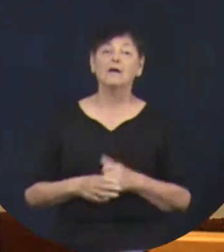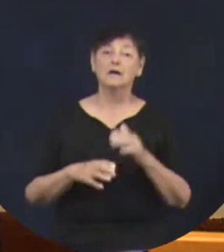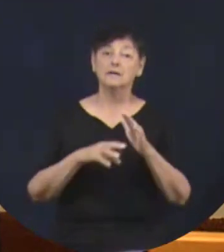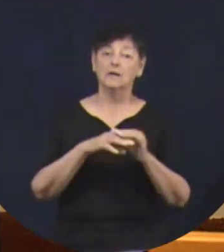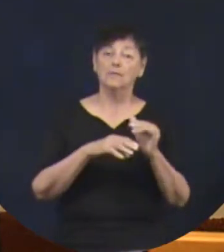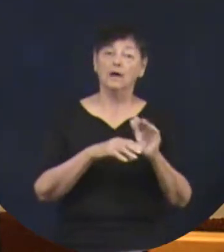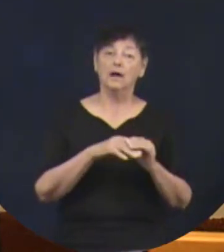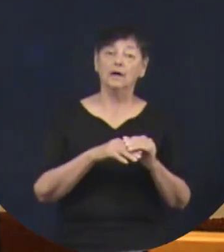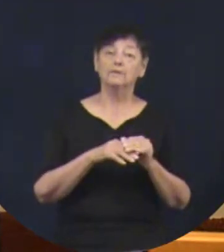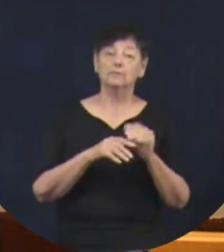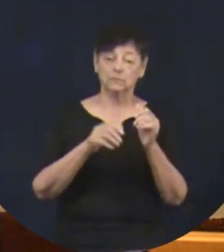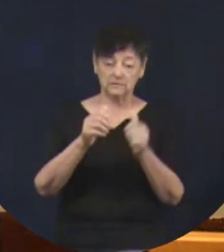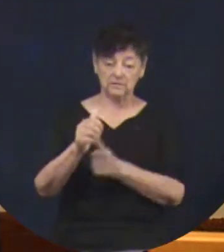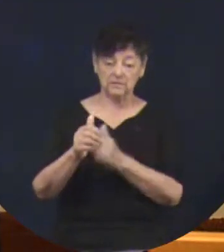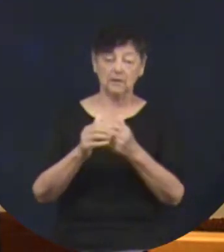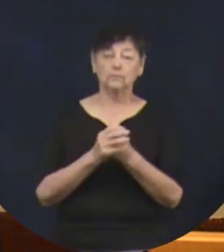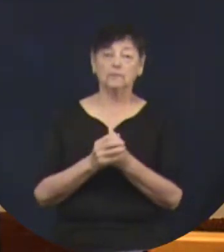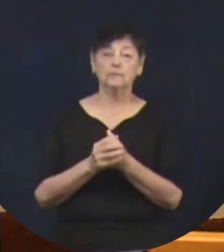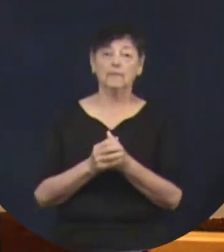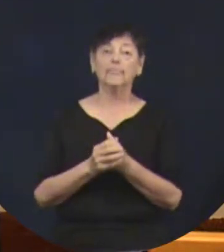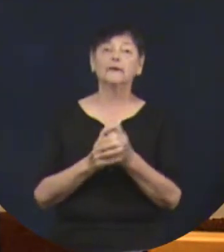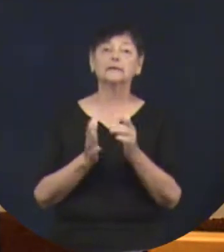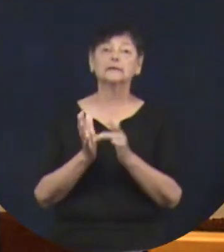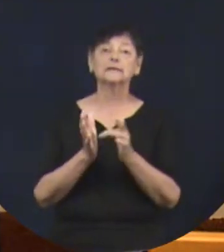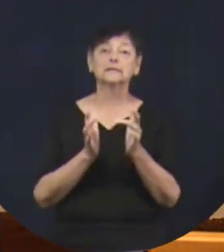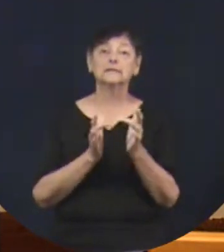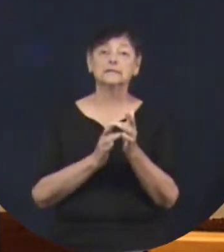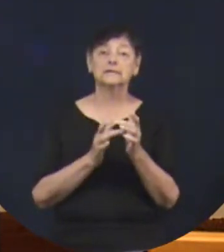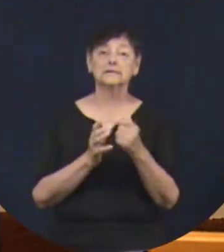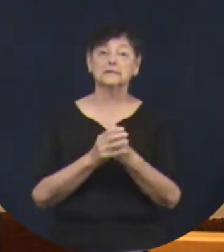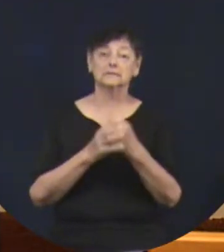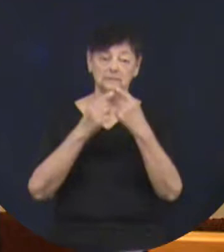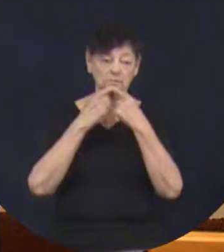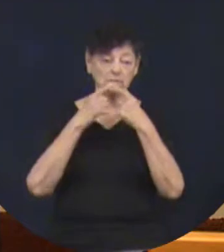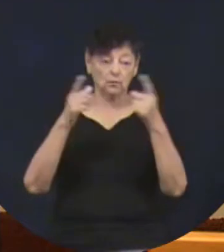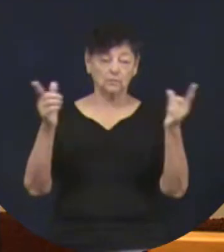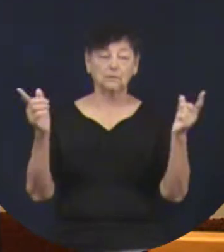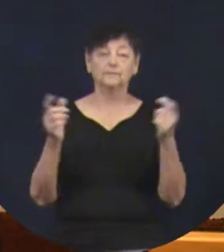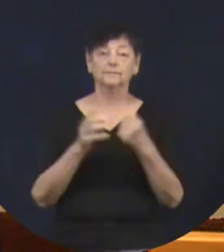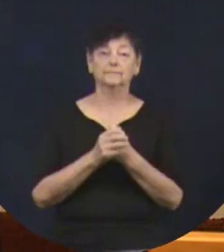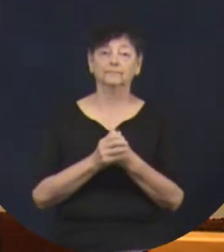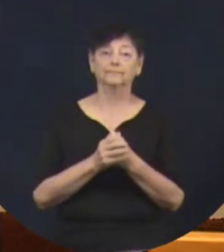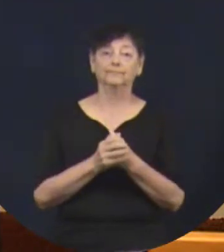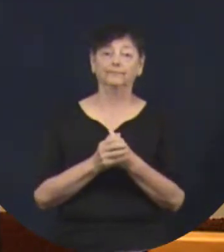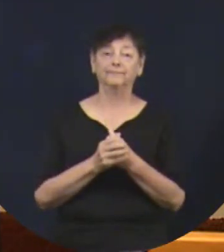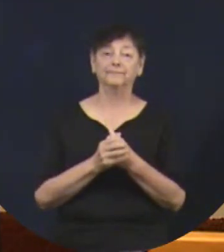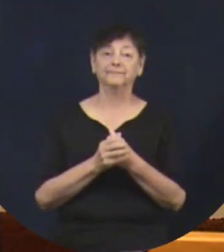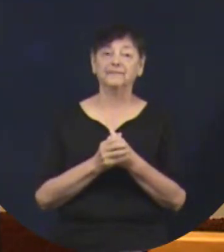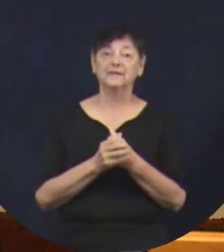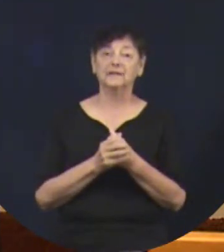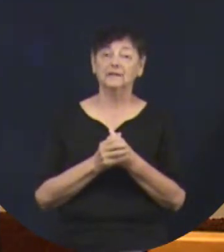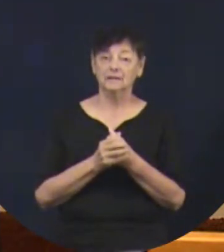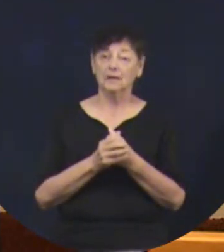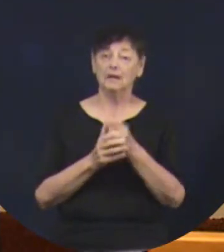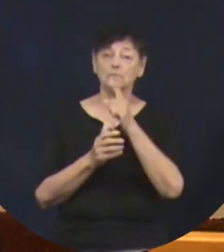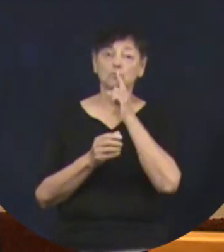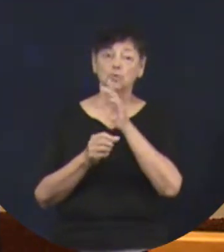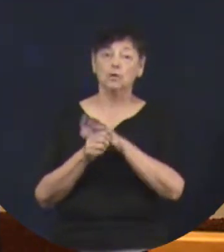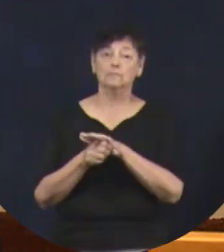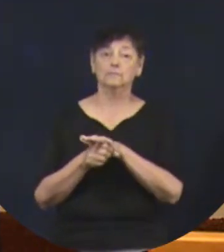Llamando entonces a sus discípulos, Jesús les dijo: yo les